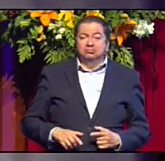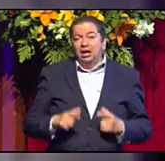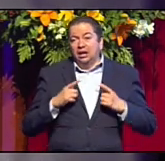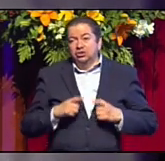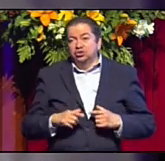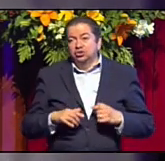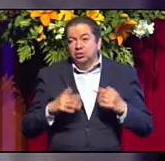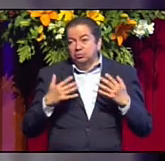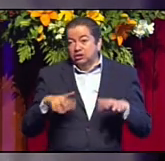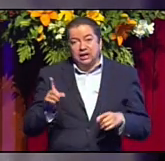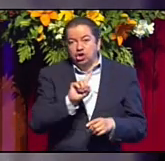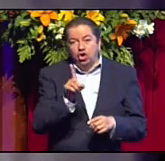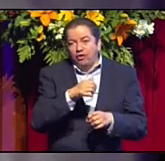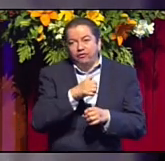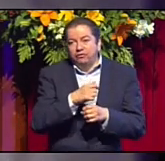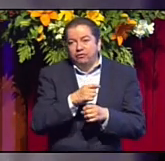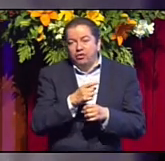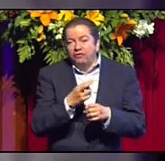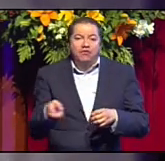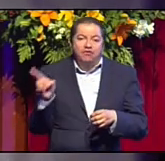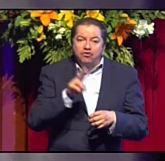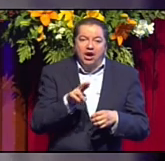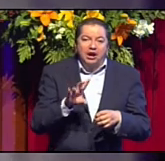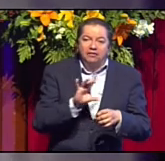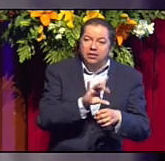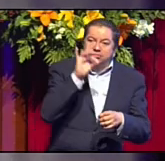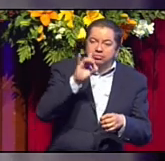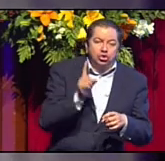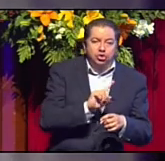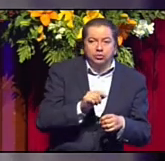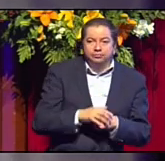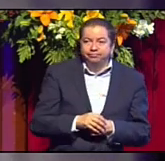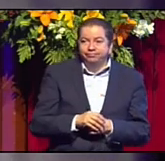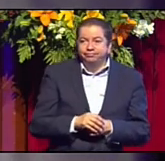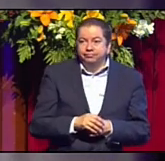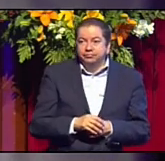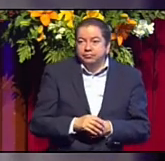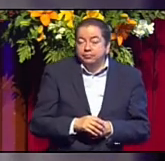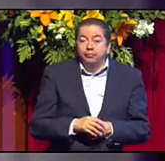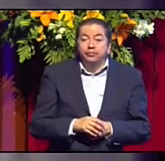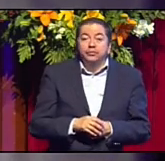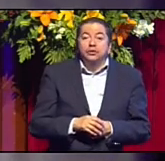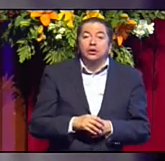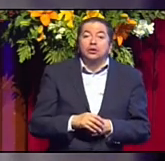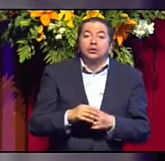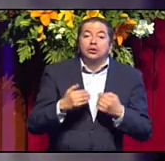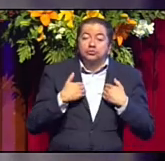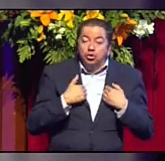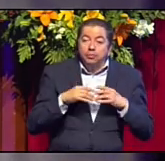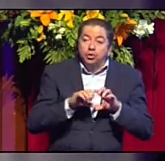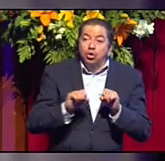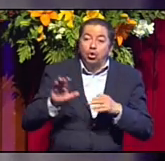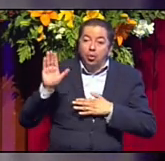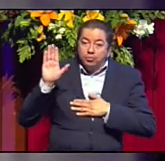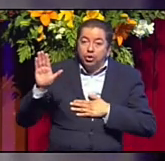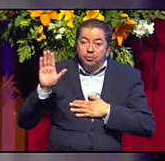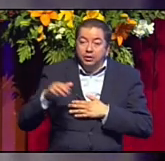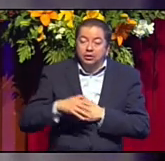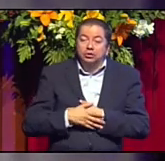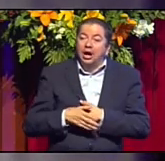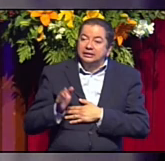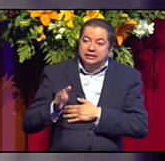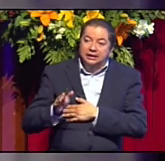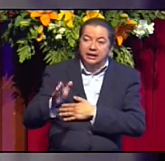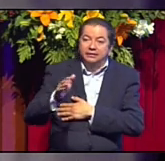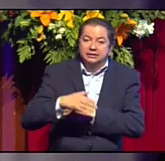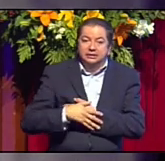porque ya no me van a reelegir, muy por el contrario para mí. Por lo cual, me comprometo efectivamente a seguir